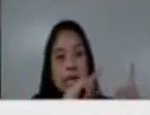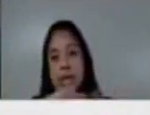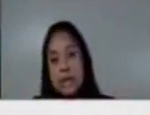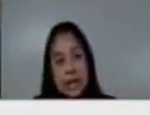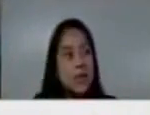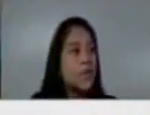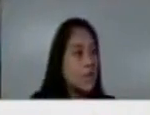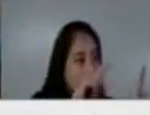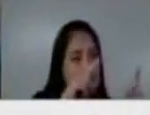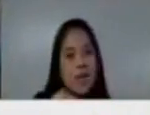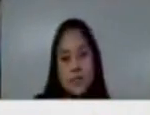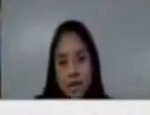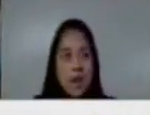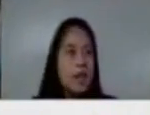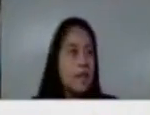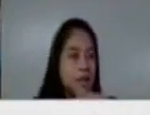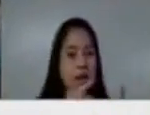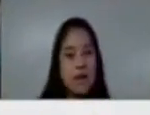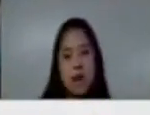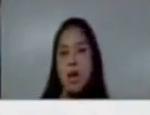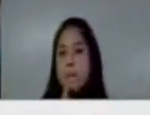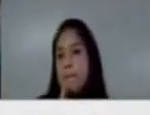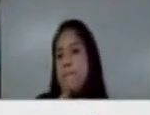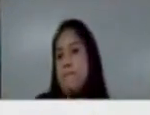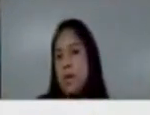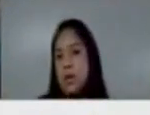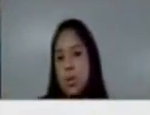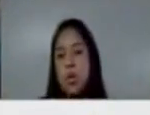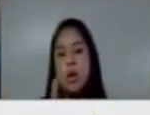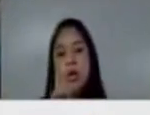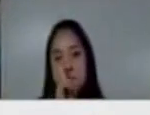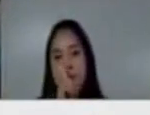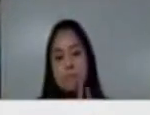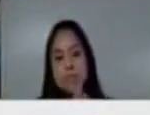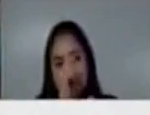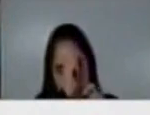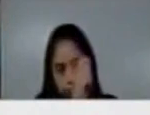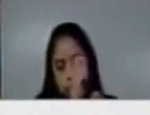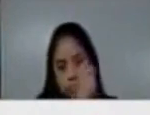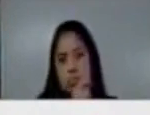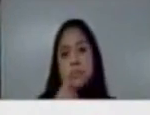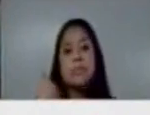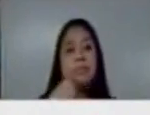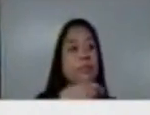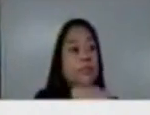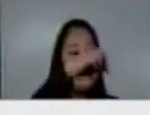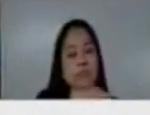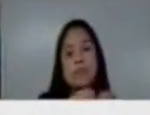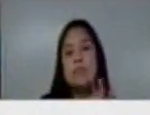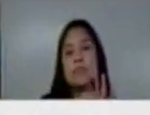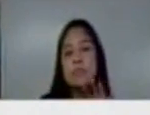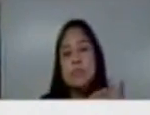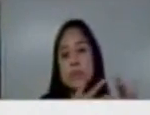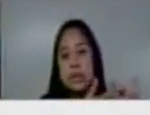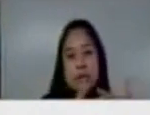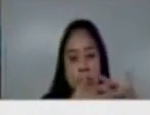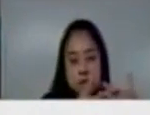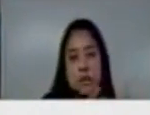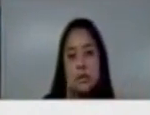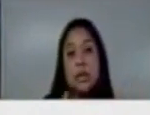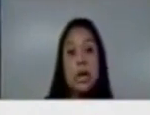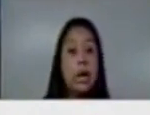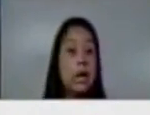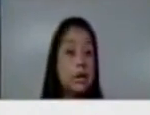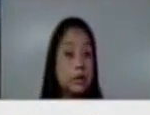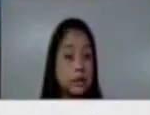que podamos tener al respecto para que los países como los Estados Unidos y Canadá